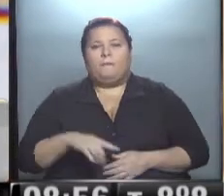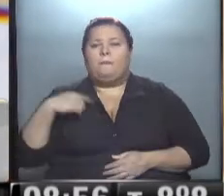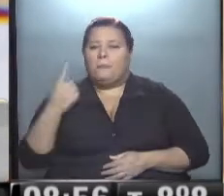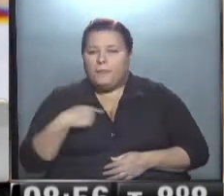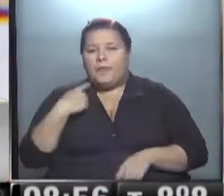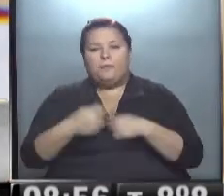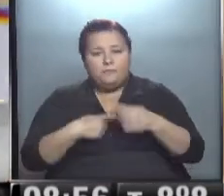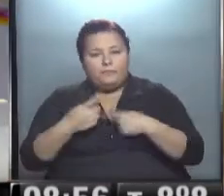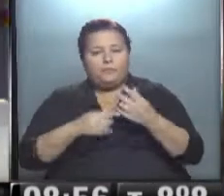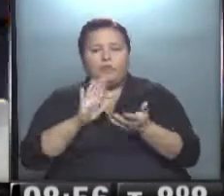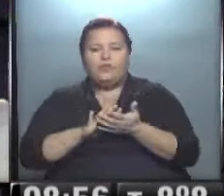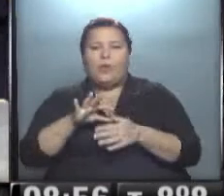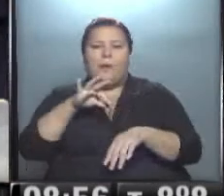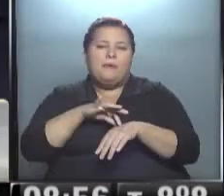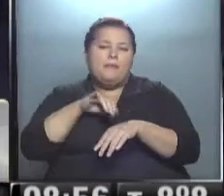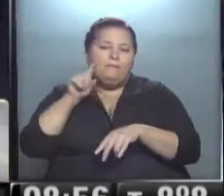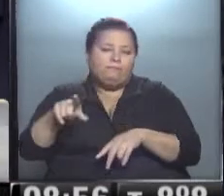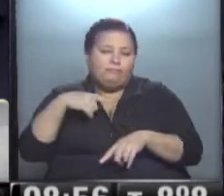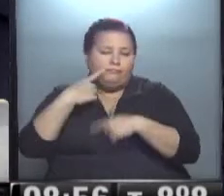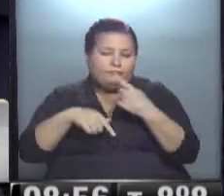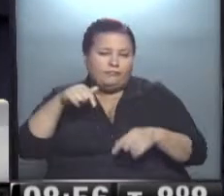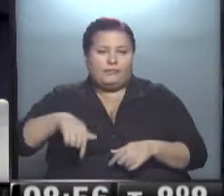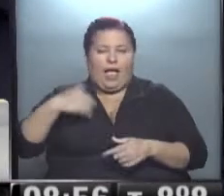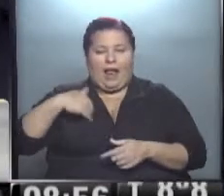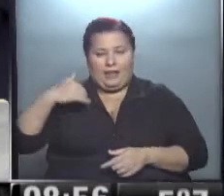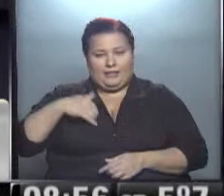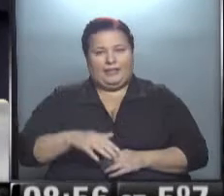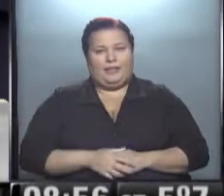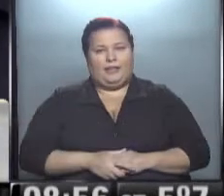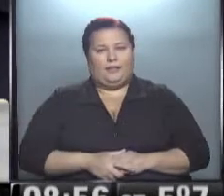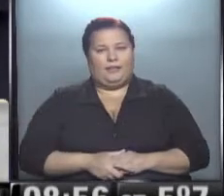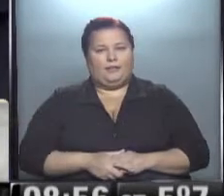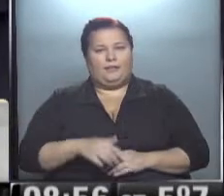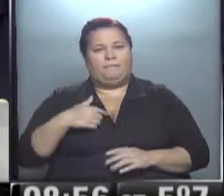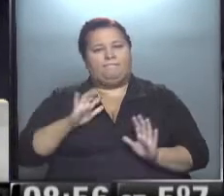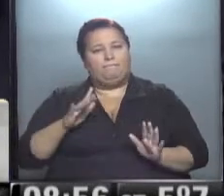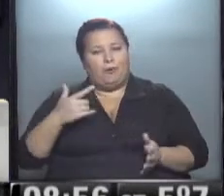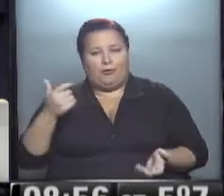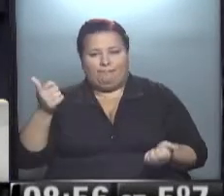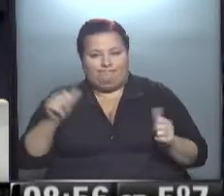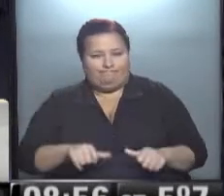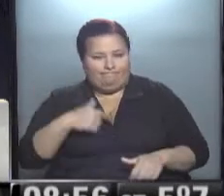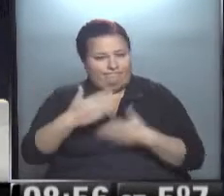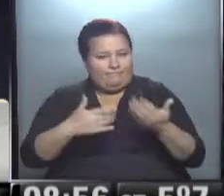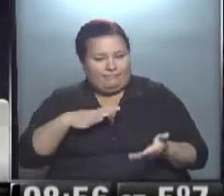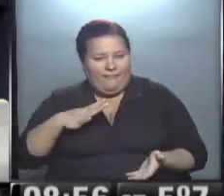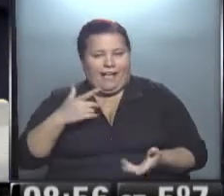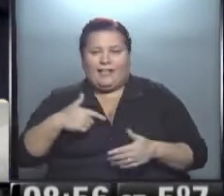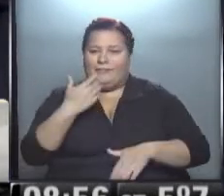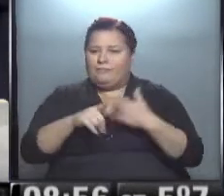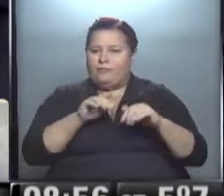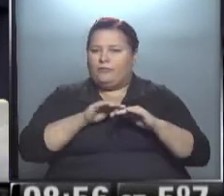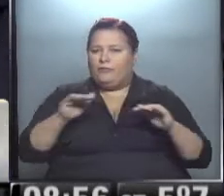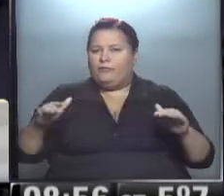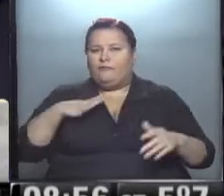siguiendo toda lo que es la medicina tradicional acá en el país, nos estamos quedando un poco cortos, Bautista no está avanzando